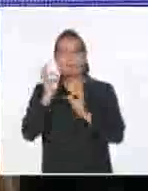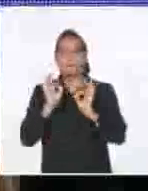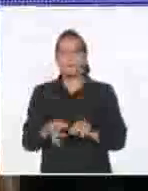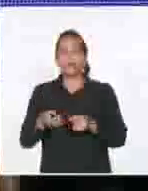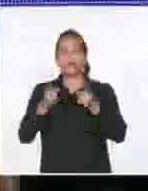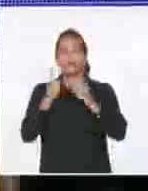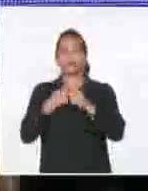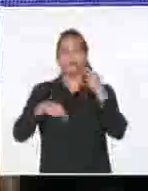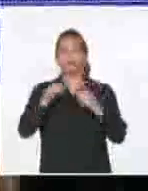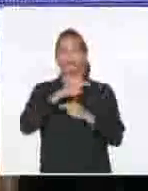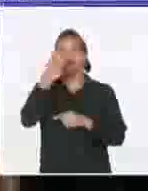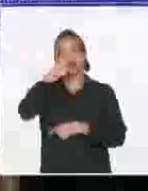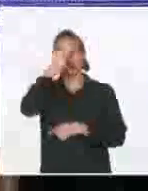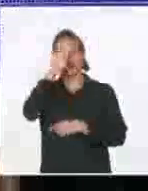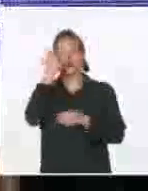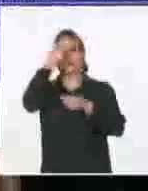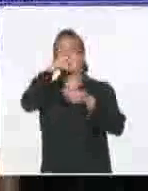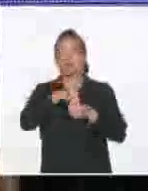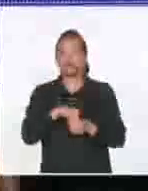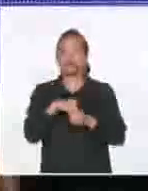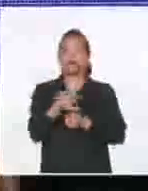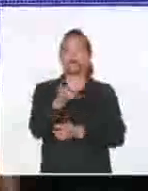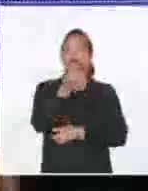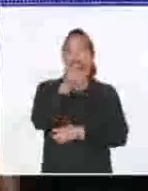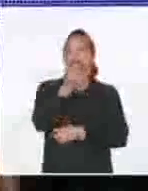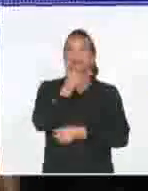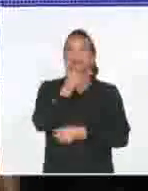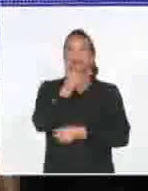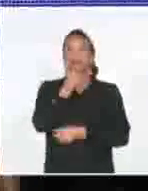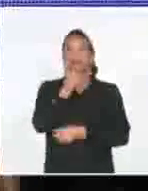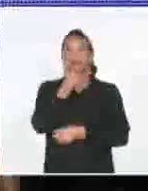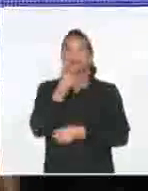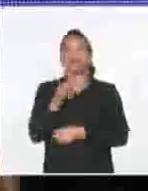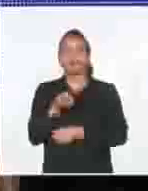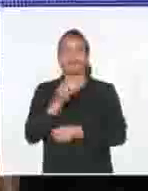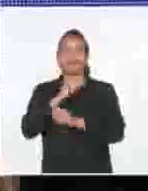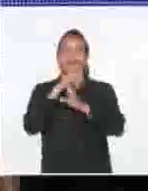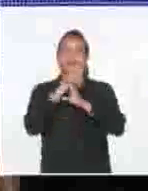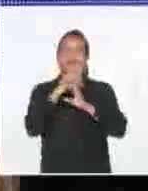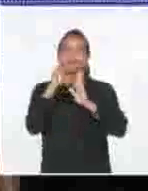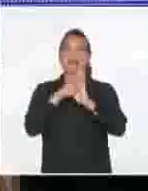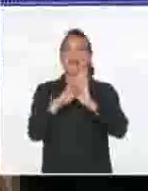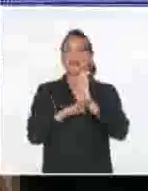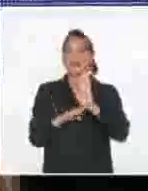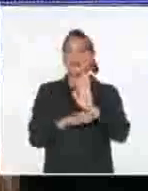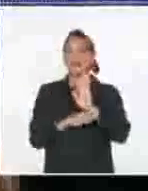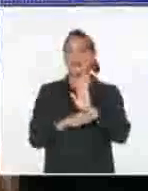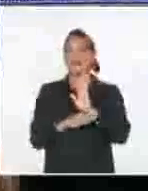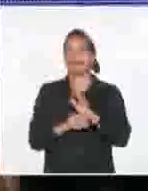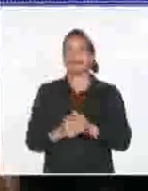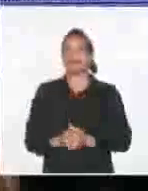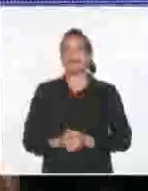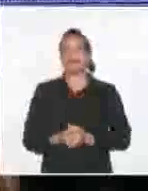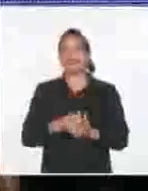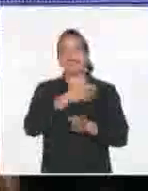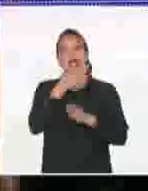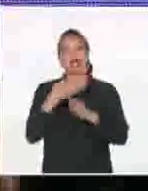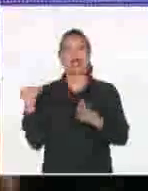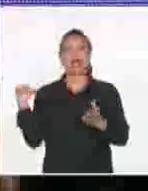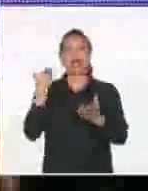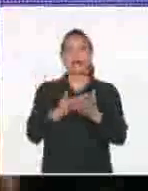Cuba, incluidos los efectos letales de esa denominación hasta el día de hoy,